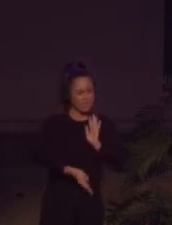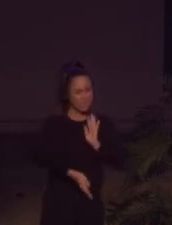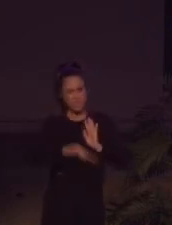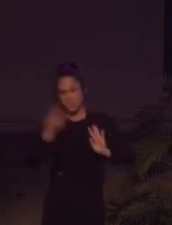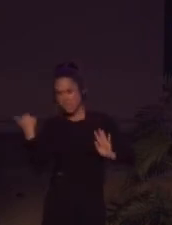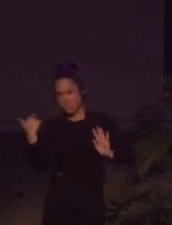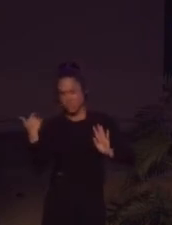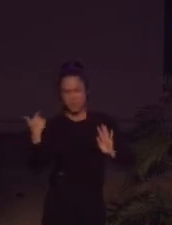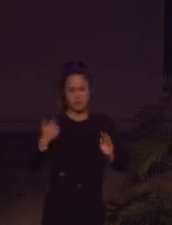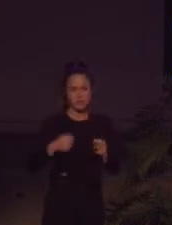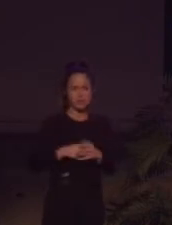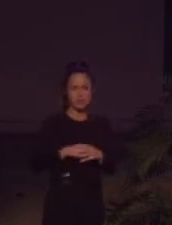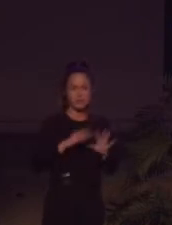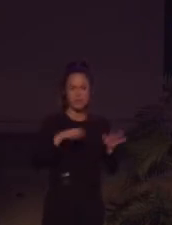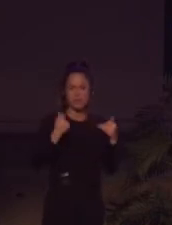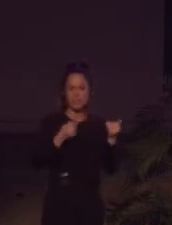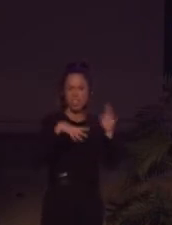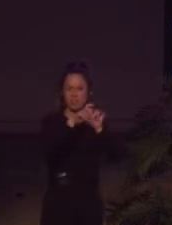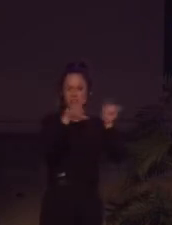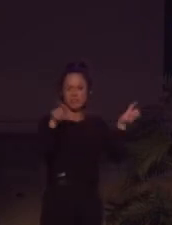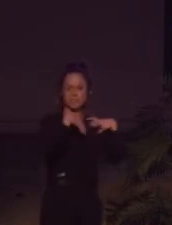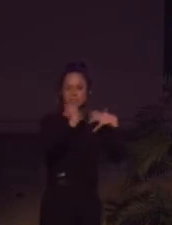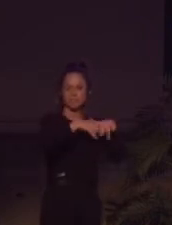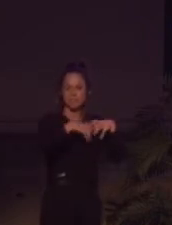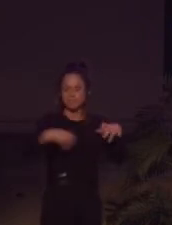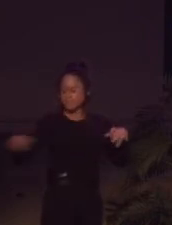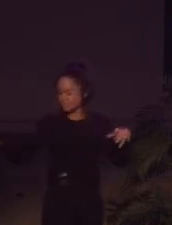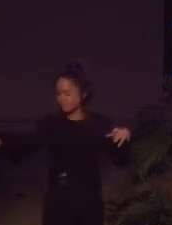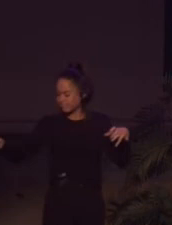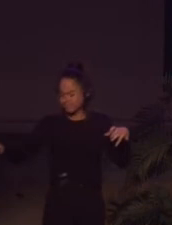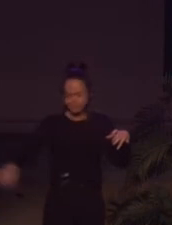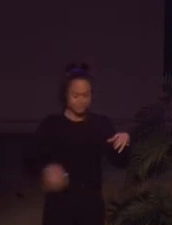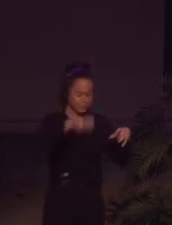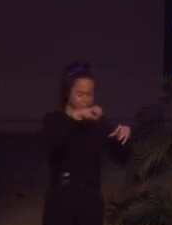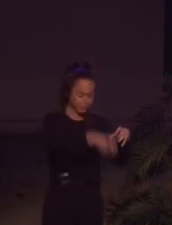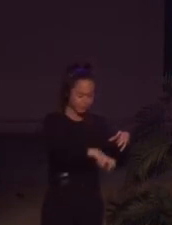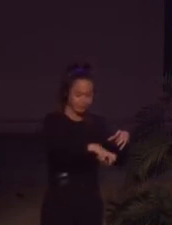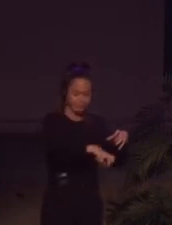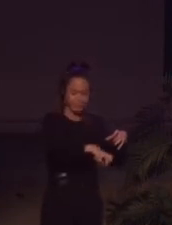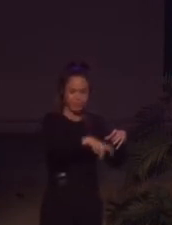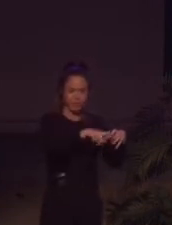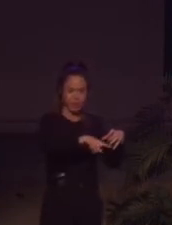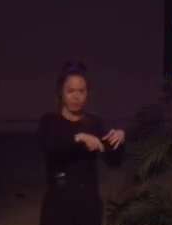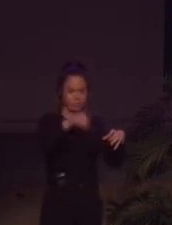una industria donde la reproduces forzosamente